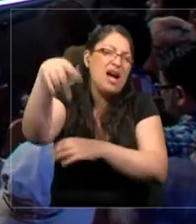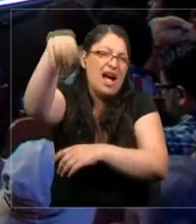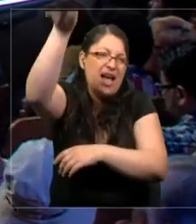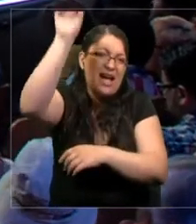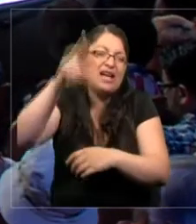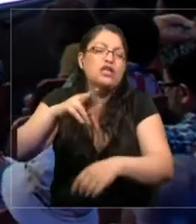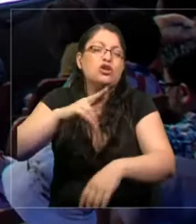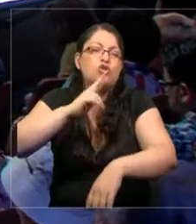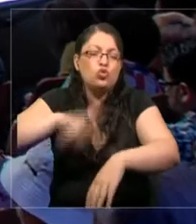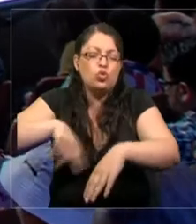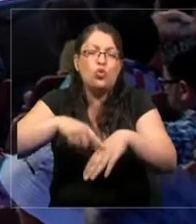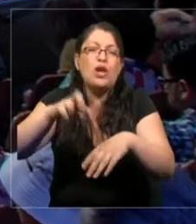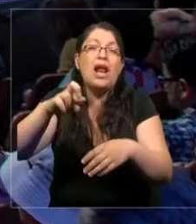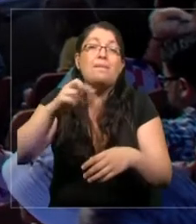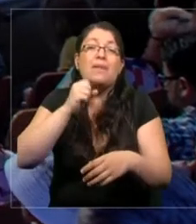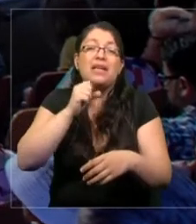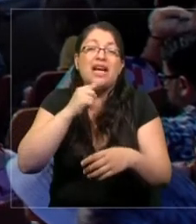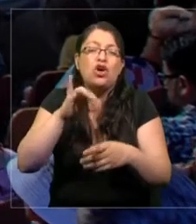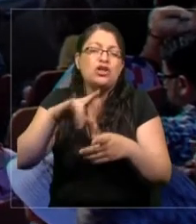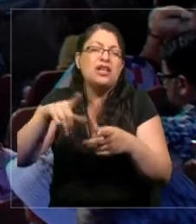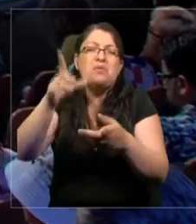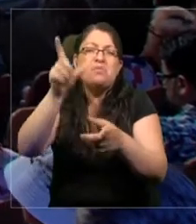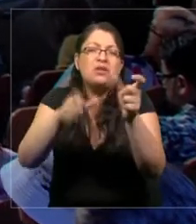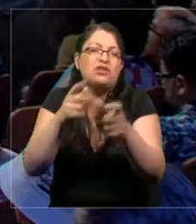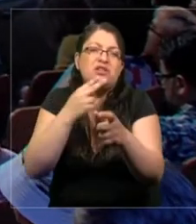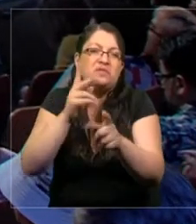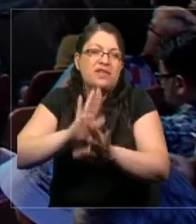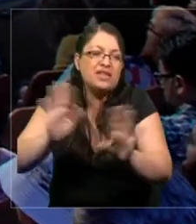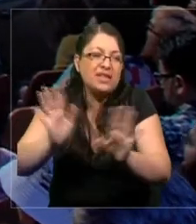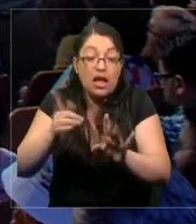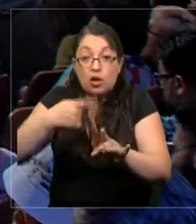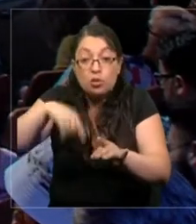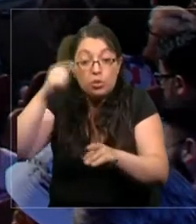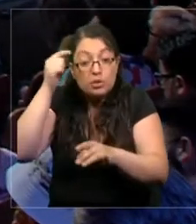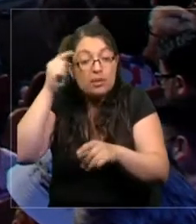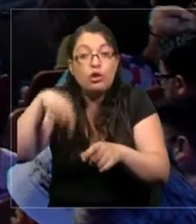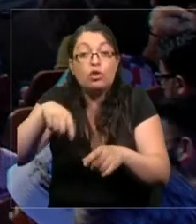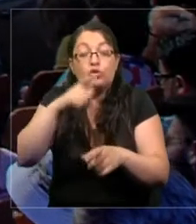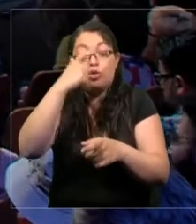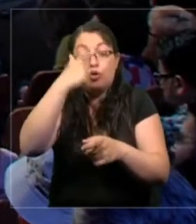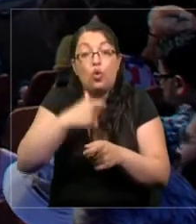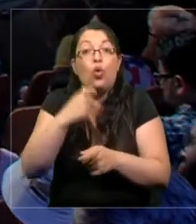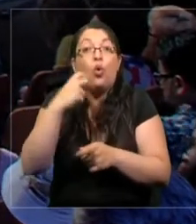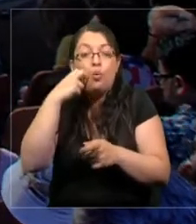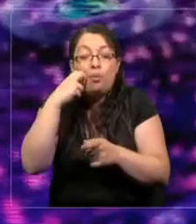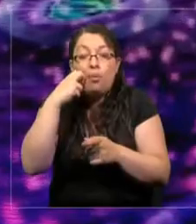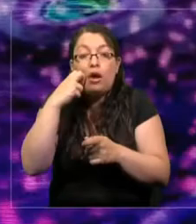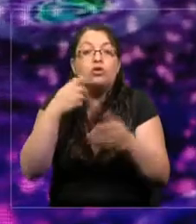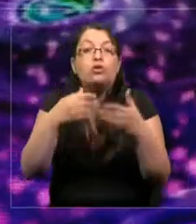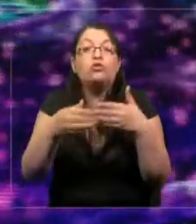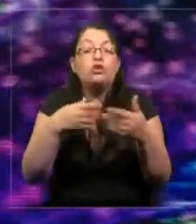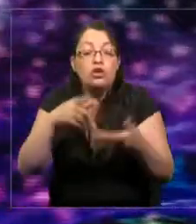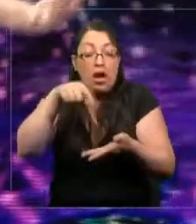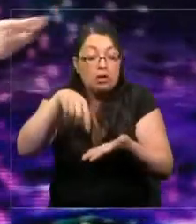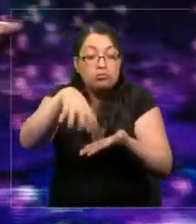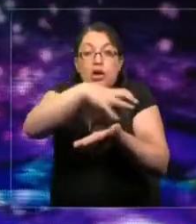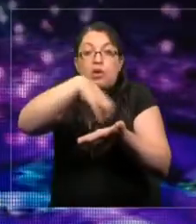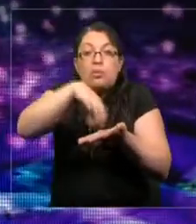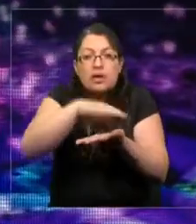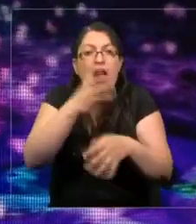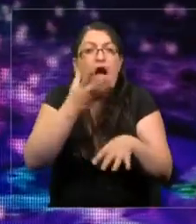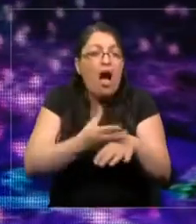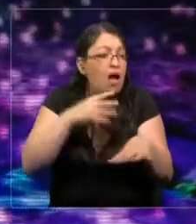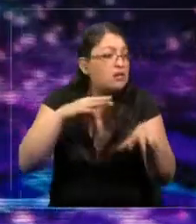donde no hay personas y nos situamos nosotros como humanos en espacios como este es urbano donde hay